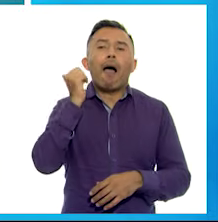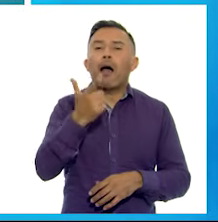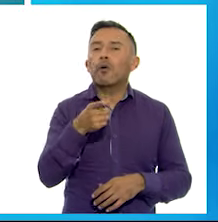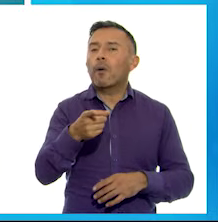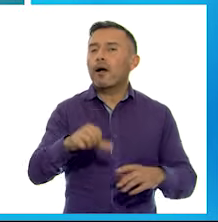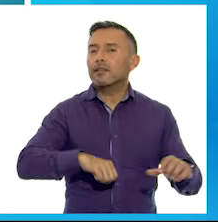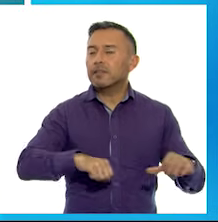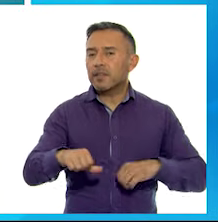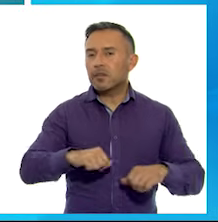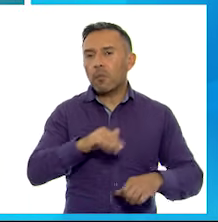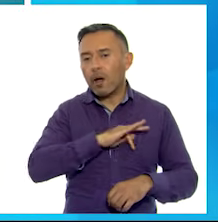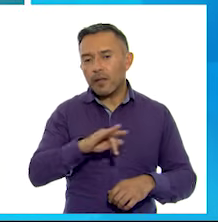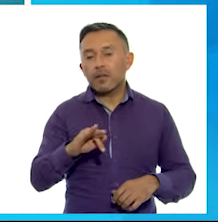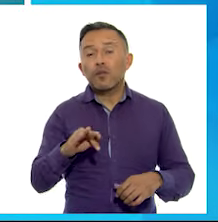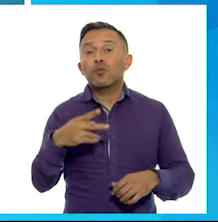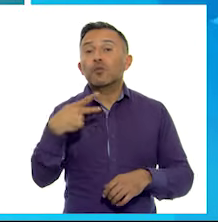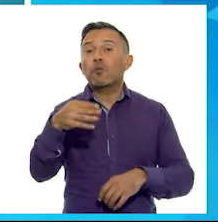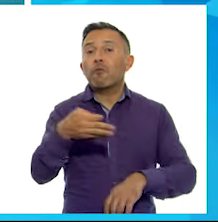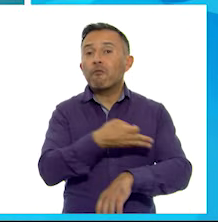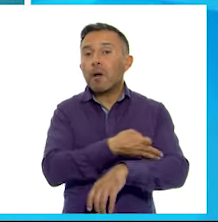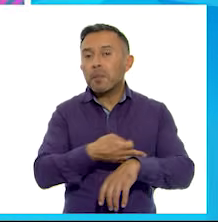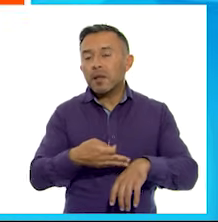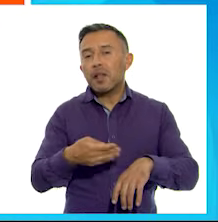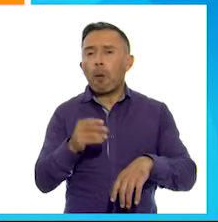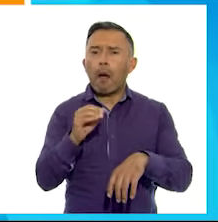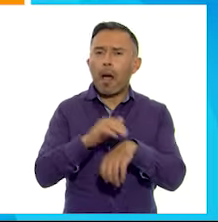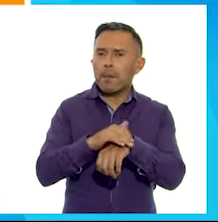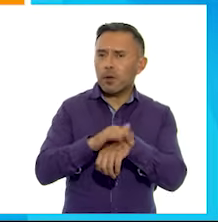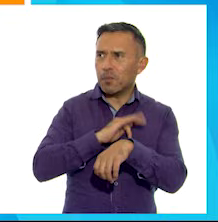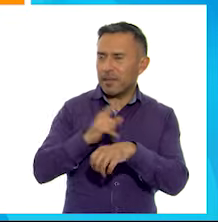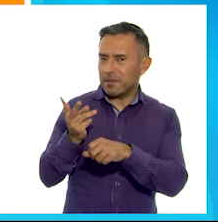pueden participar los miembros de tu familia o amigos.